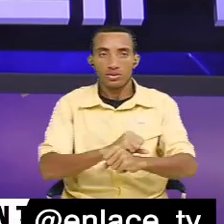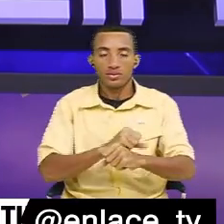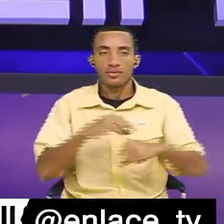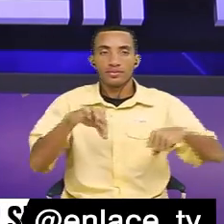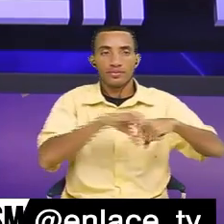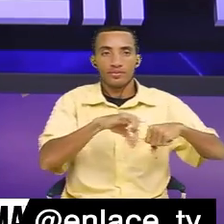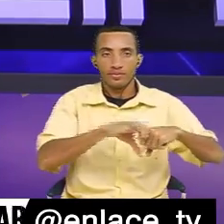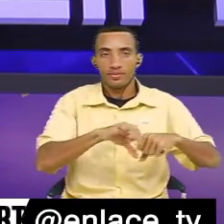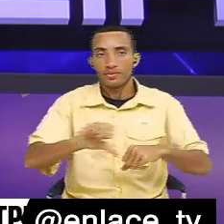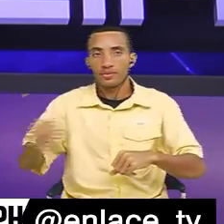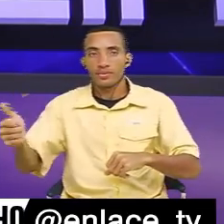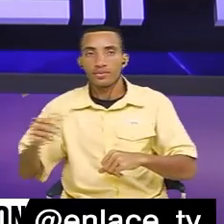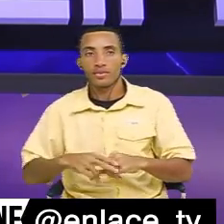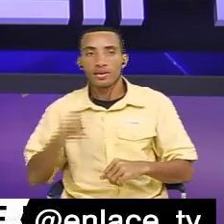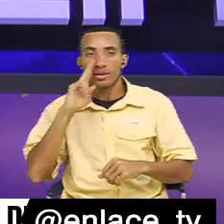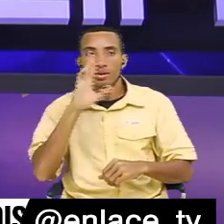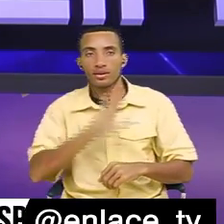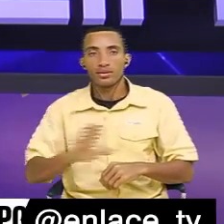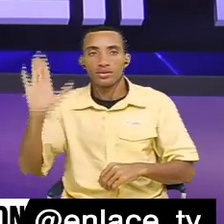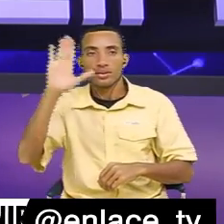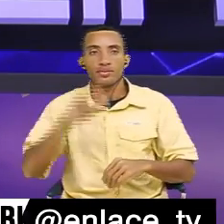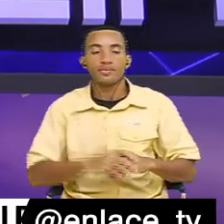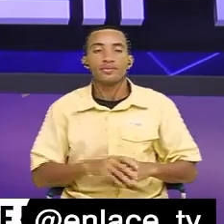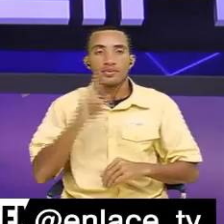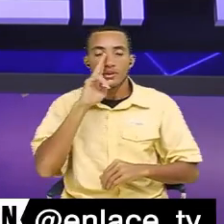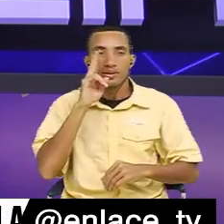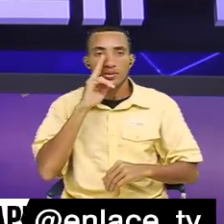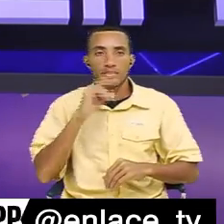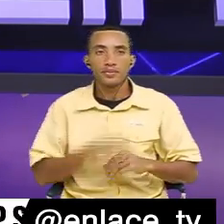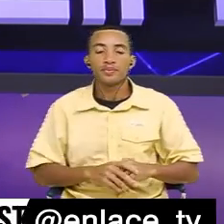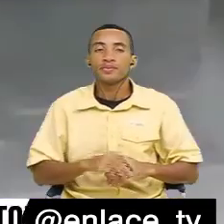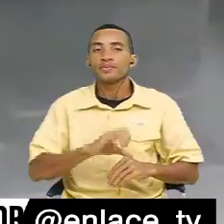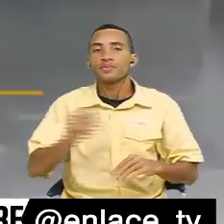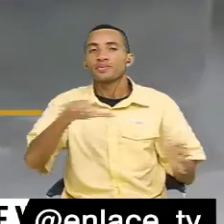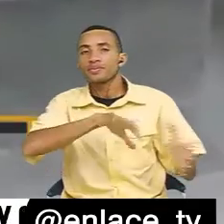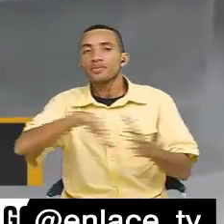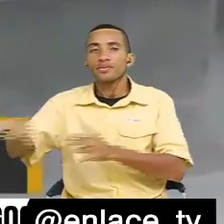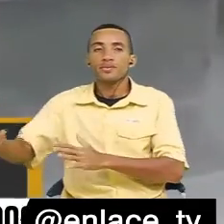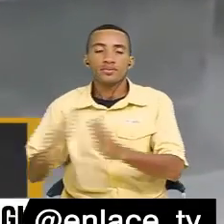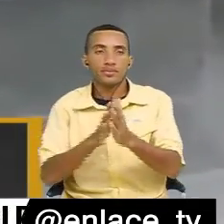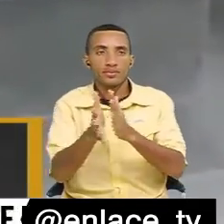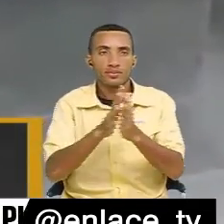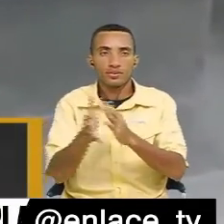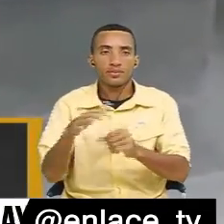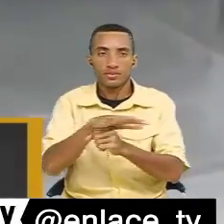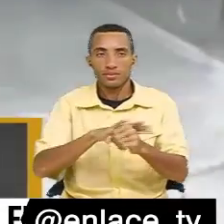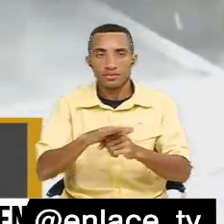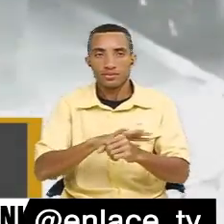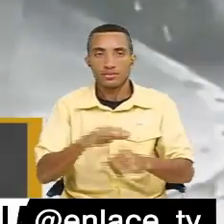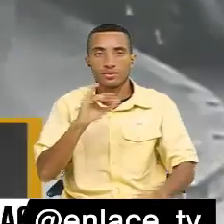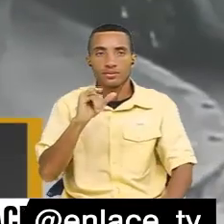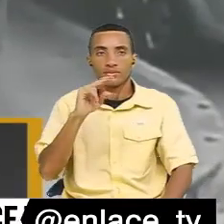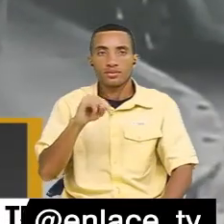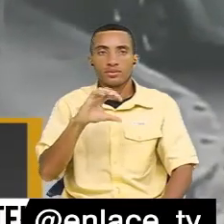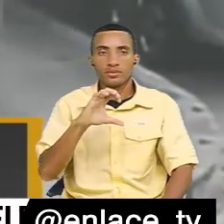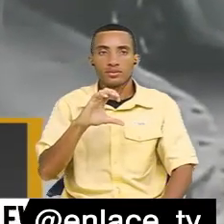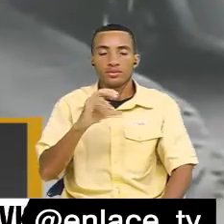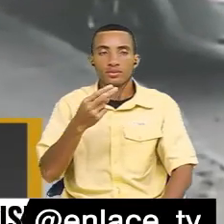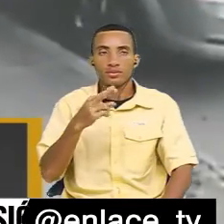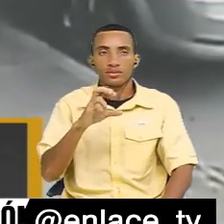frente Atlético Nacional. En otras noticias, un nuevo hecho de intolerancia se presentó en el barrio Inscredial, comuna 1 de la ciudad. En el